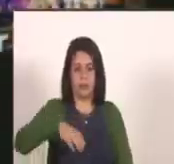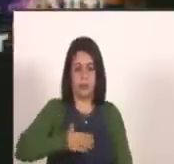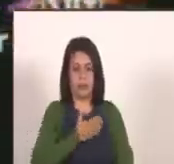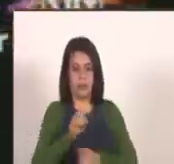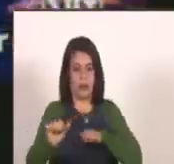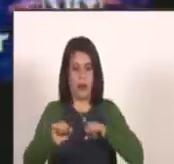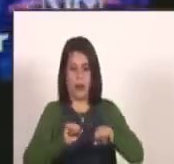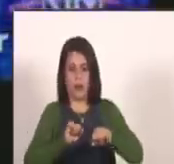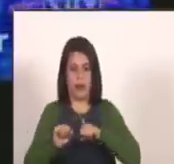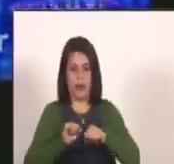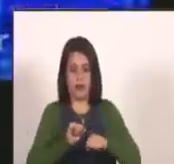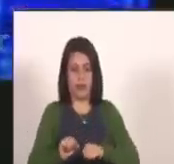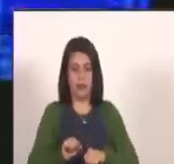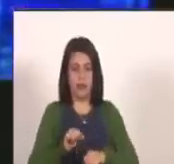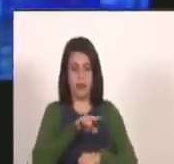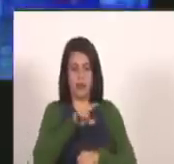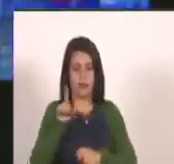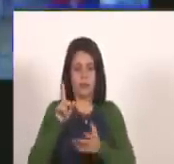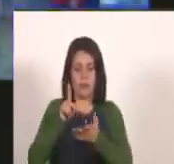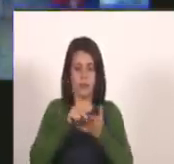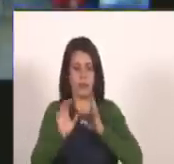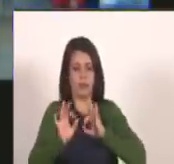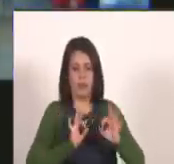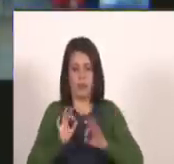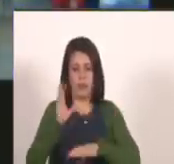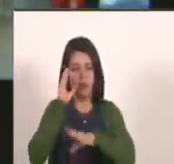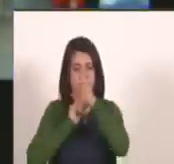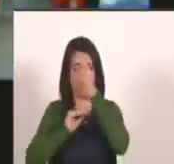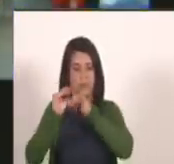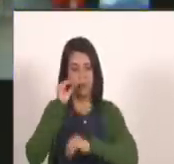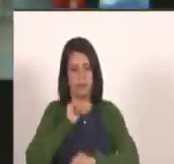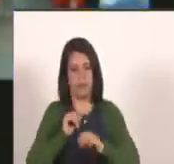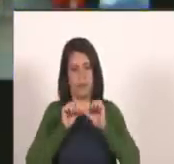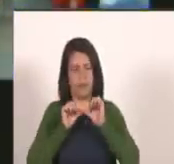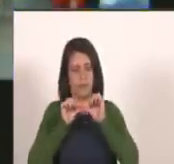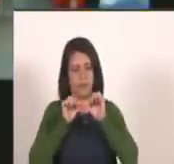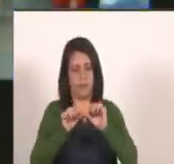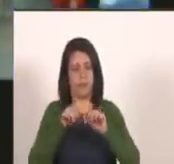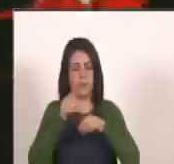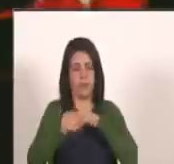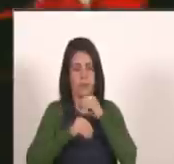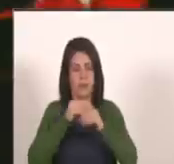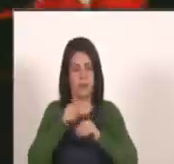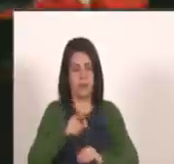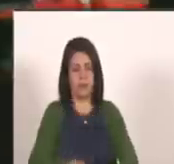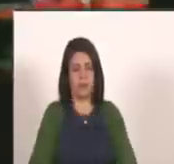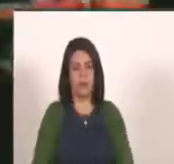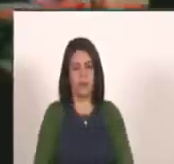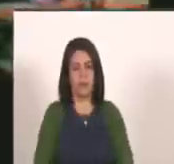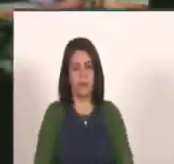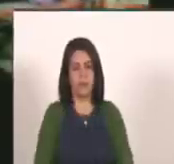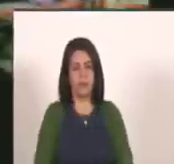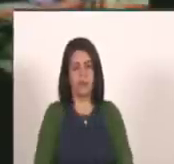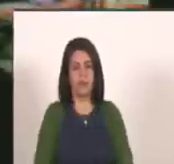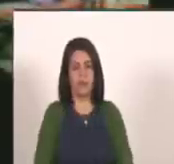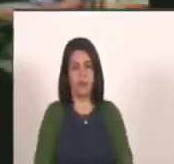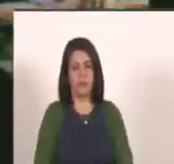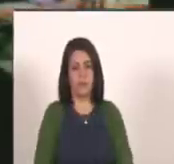cantar, actuar son facetas del teatro que se han aprendido en esta fuente de formación que es nuestro